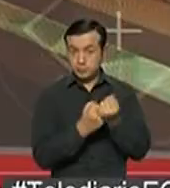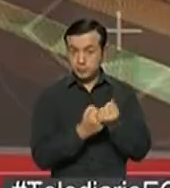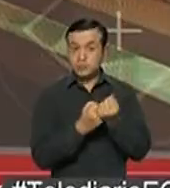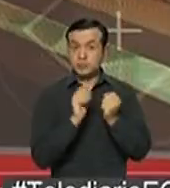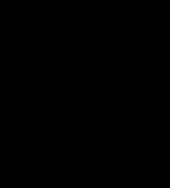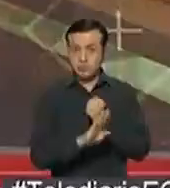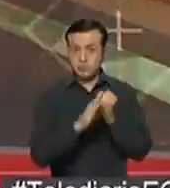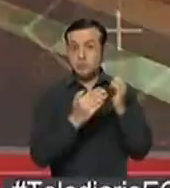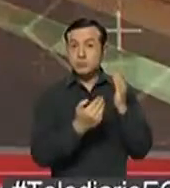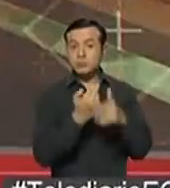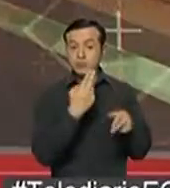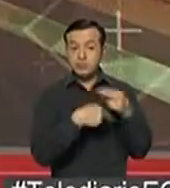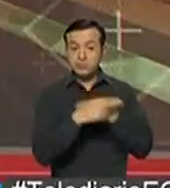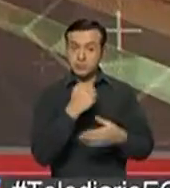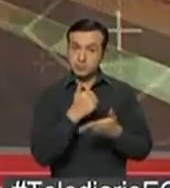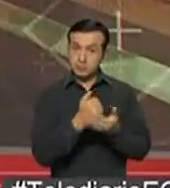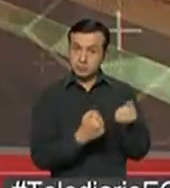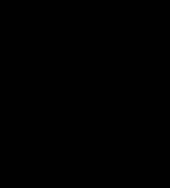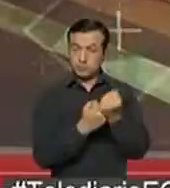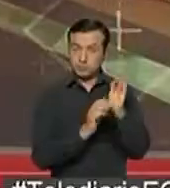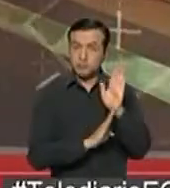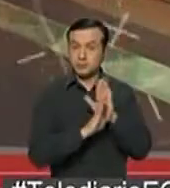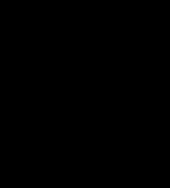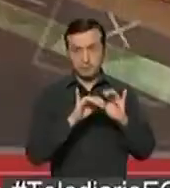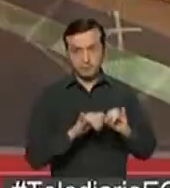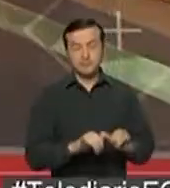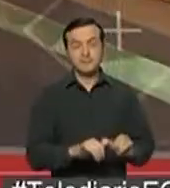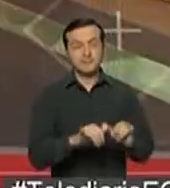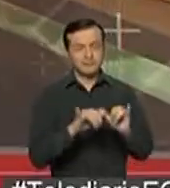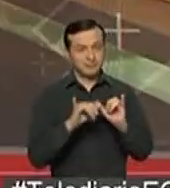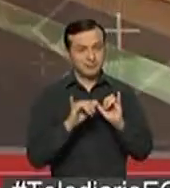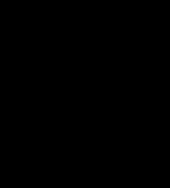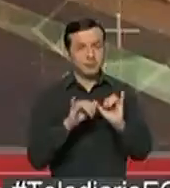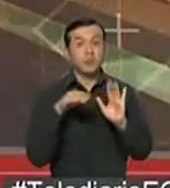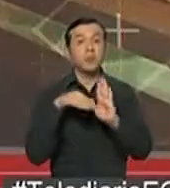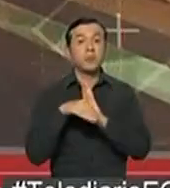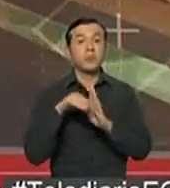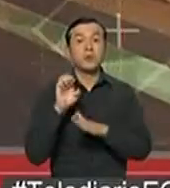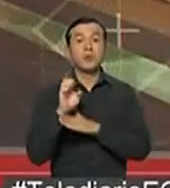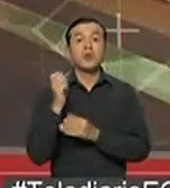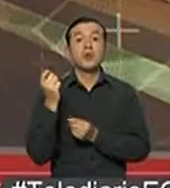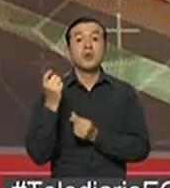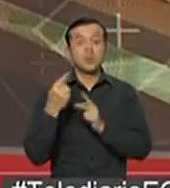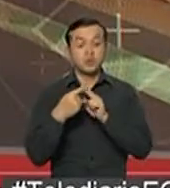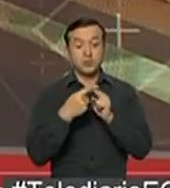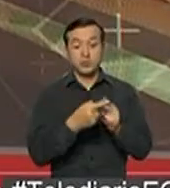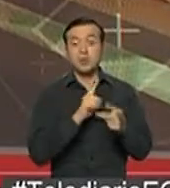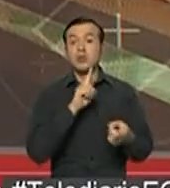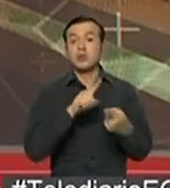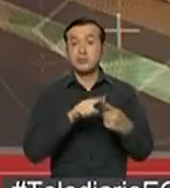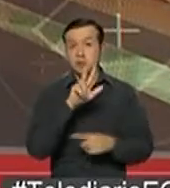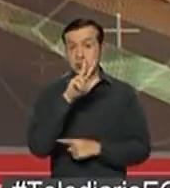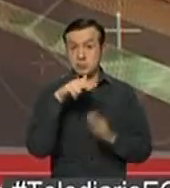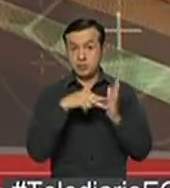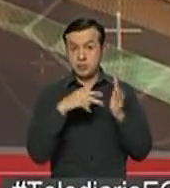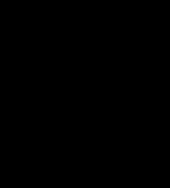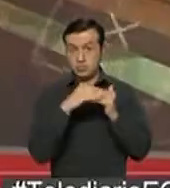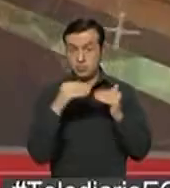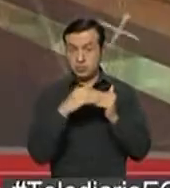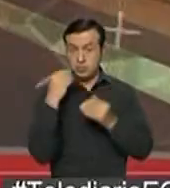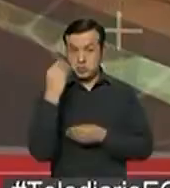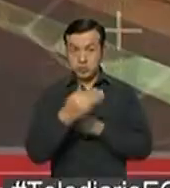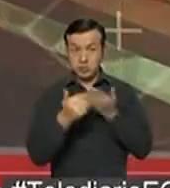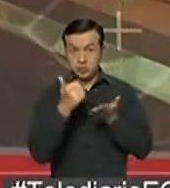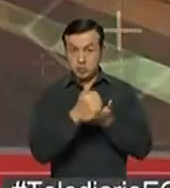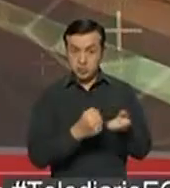potencien los emprendimientos en este sector de la economía del país. Banecuador facilitará créditos de hasta $3,000 para esta línea